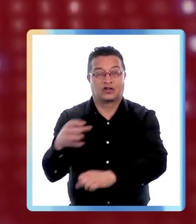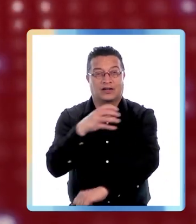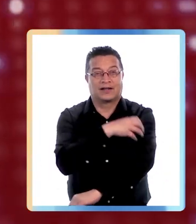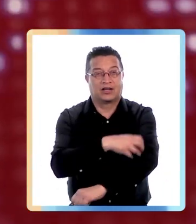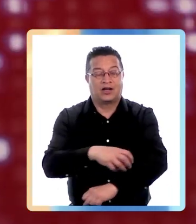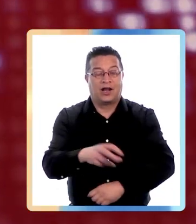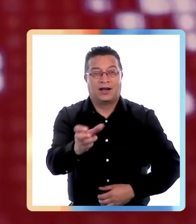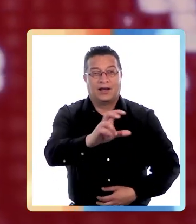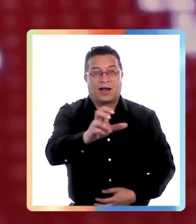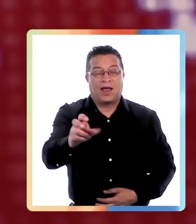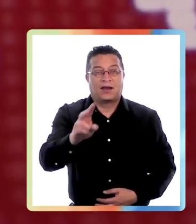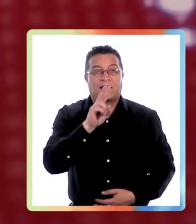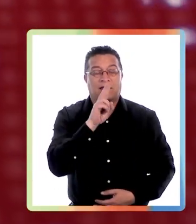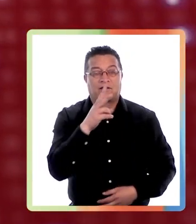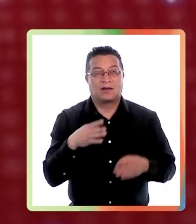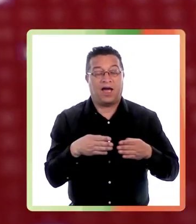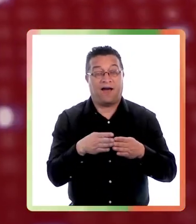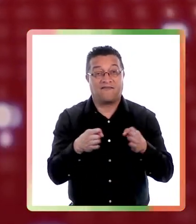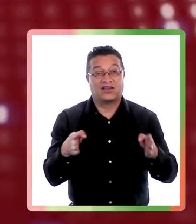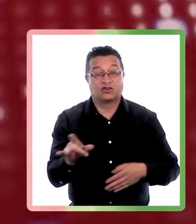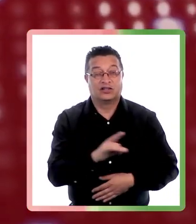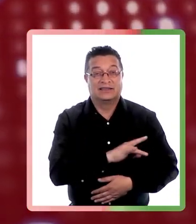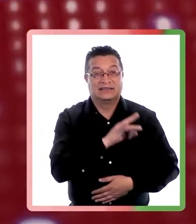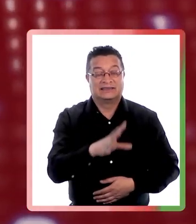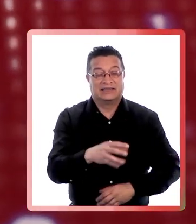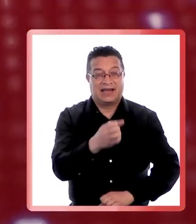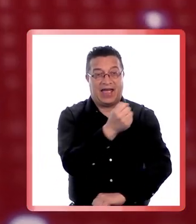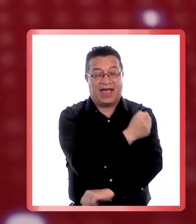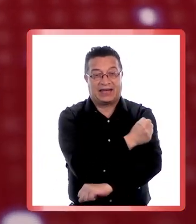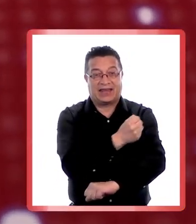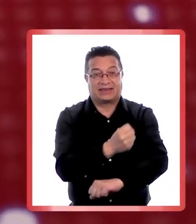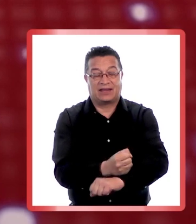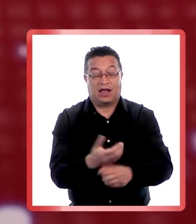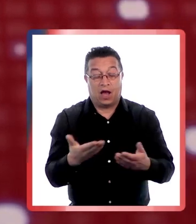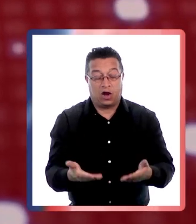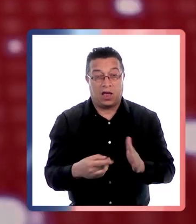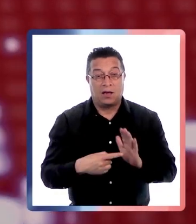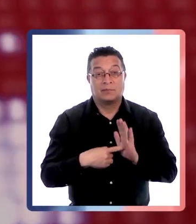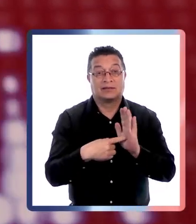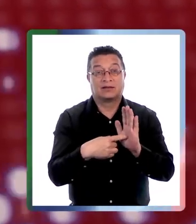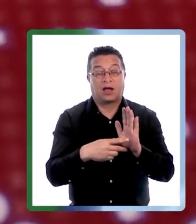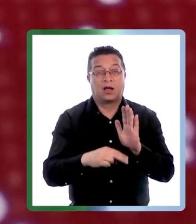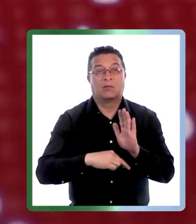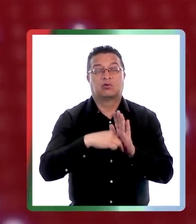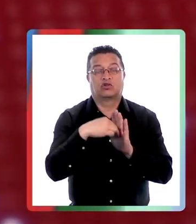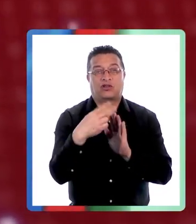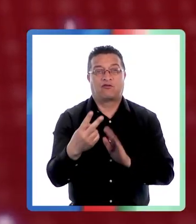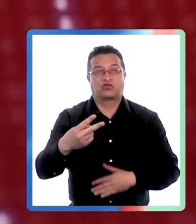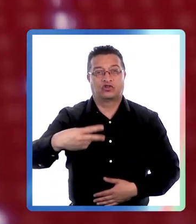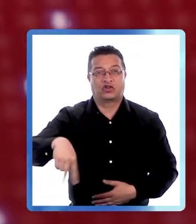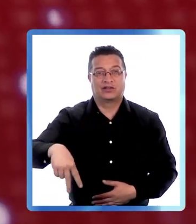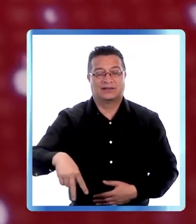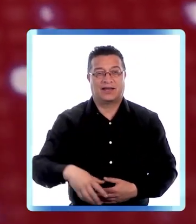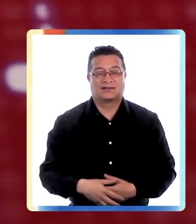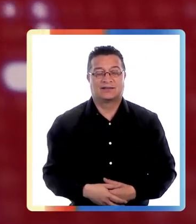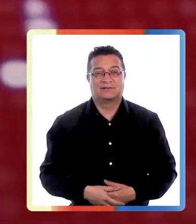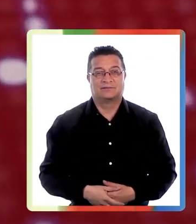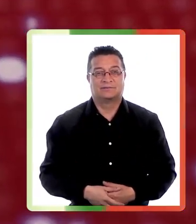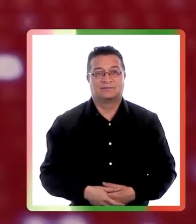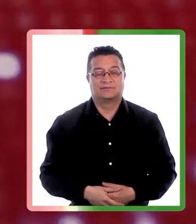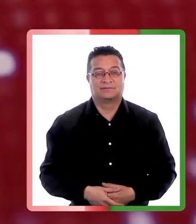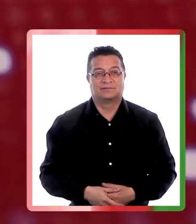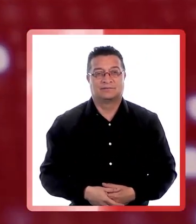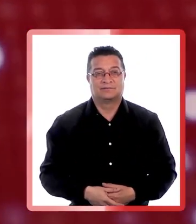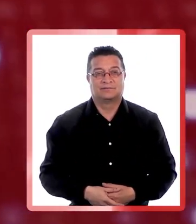Asociación Regional de Canales de Televisión de Señal Abierta de Chile, Arcatel, presenta Portavoz Noticias.